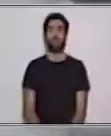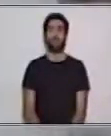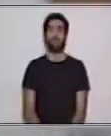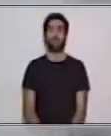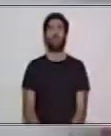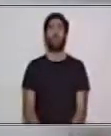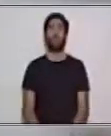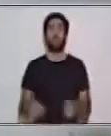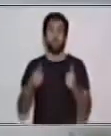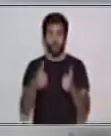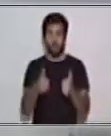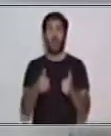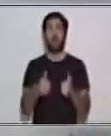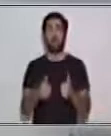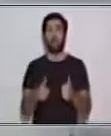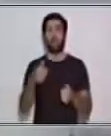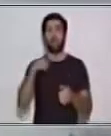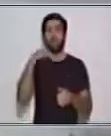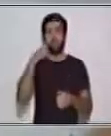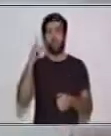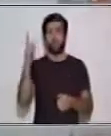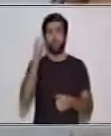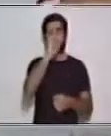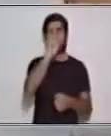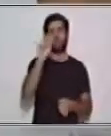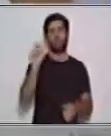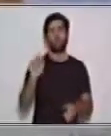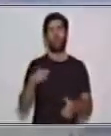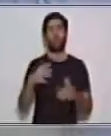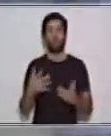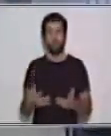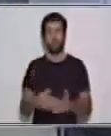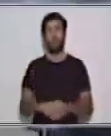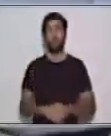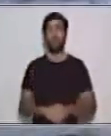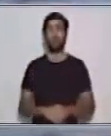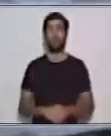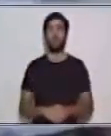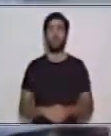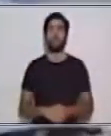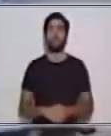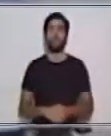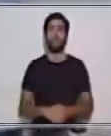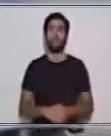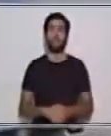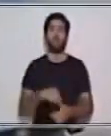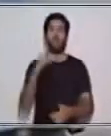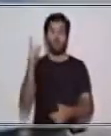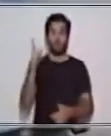Bien, y en el primer espacio vamos a escribir hermanos,